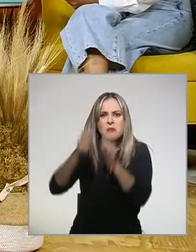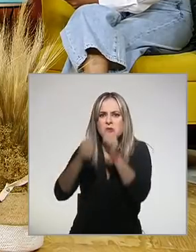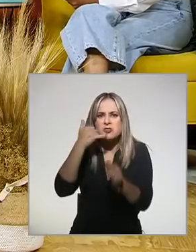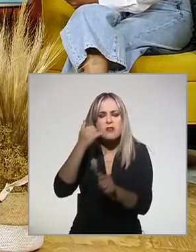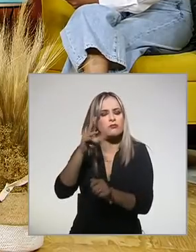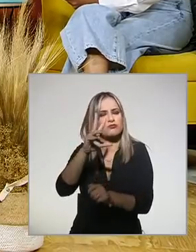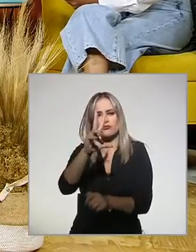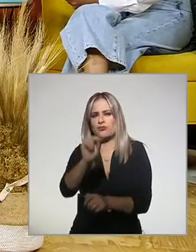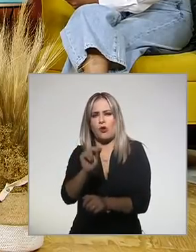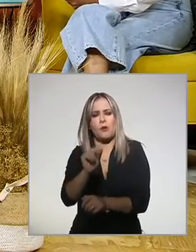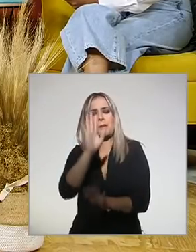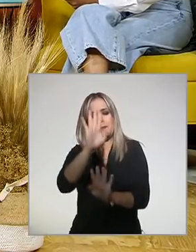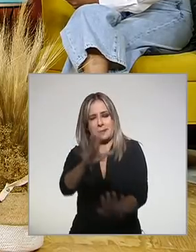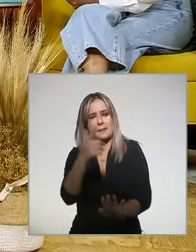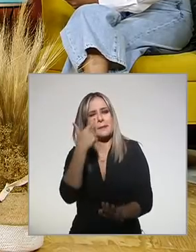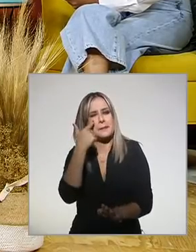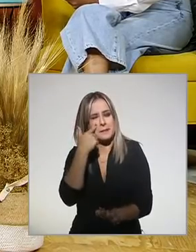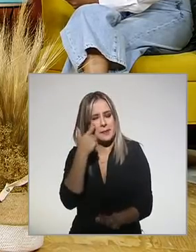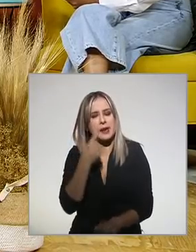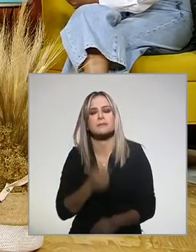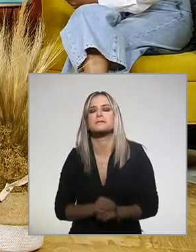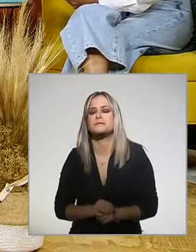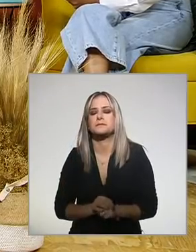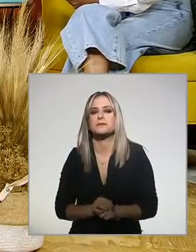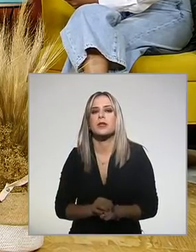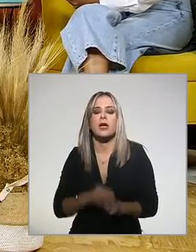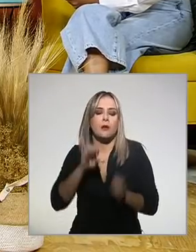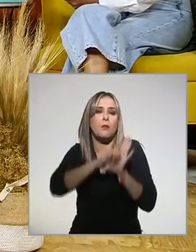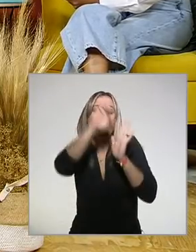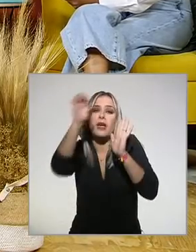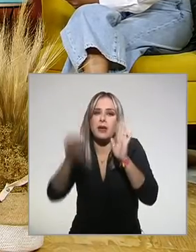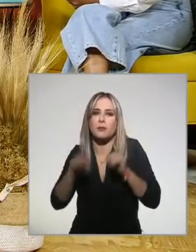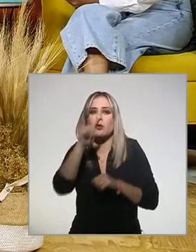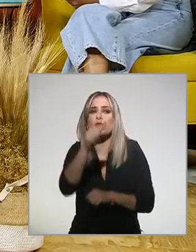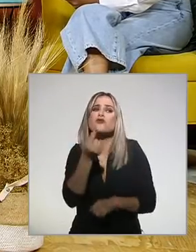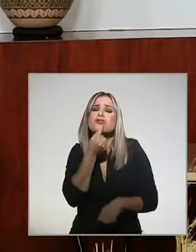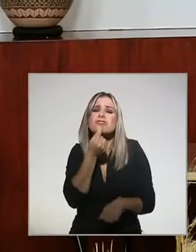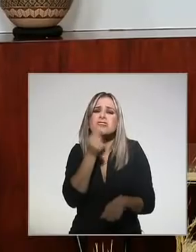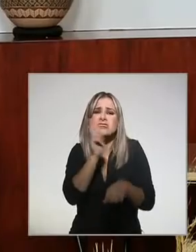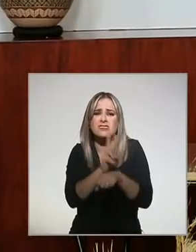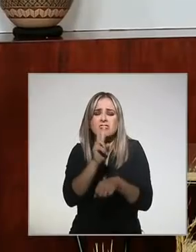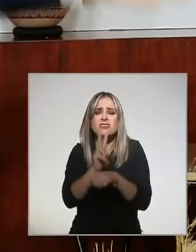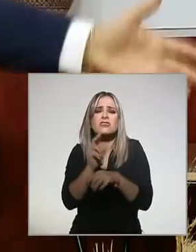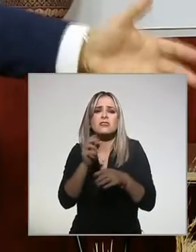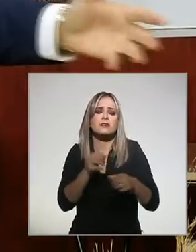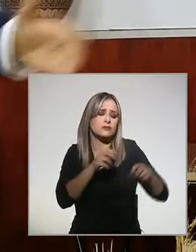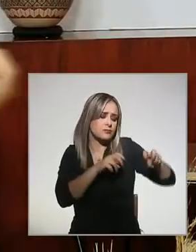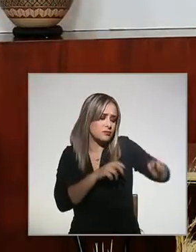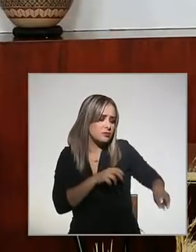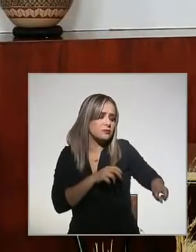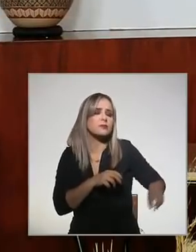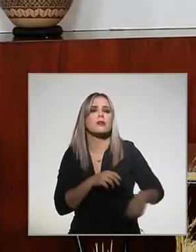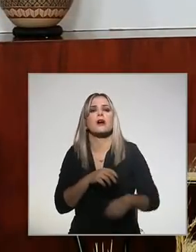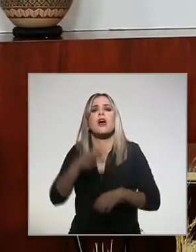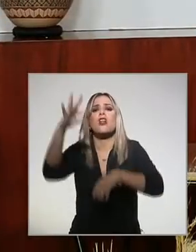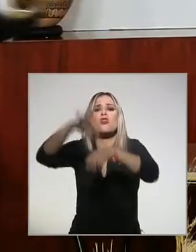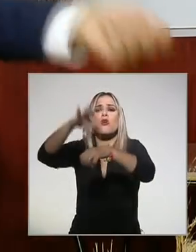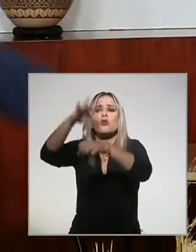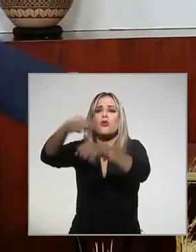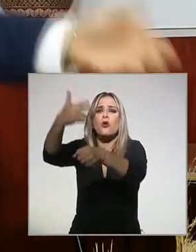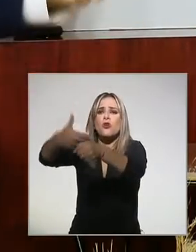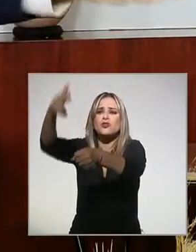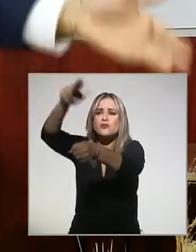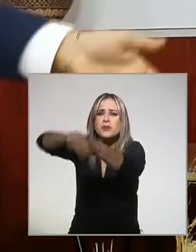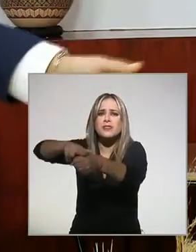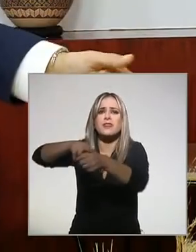muy largo. Vamos a hacer una espera de horas en el pediatra. Vamos a estar en aeropuertos. Por supuesto que enchufo